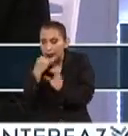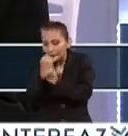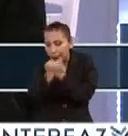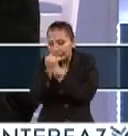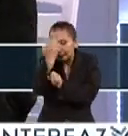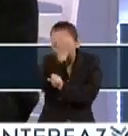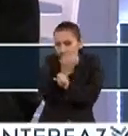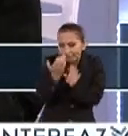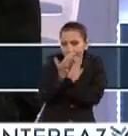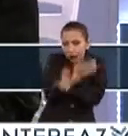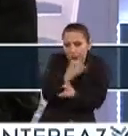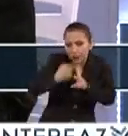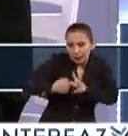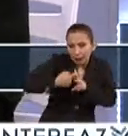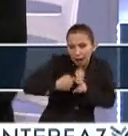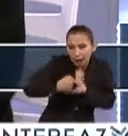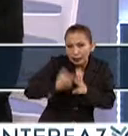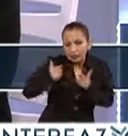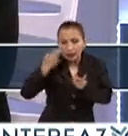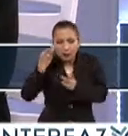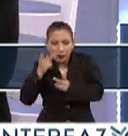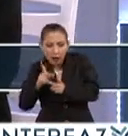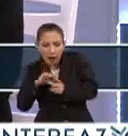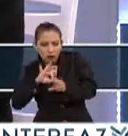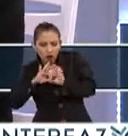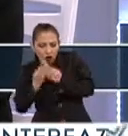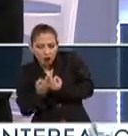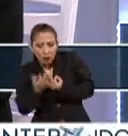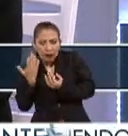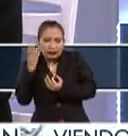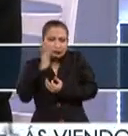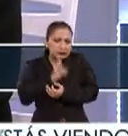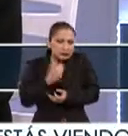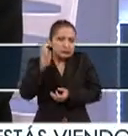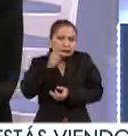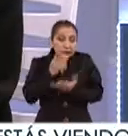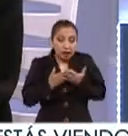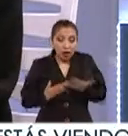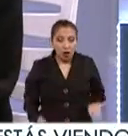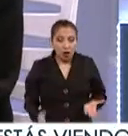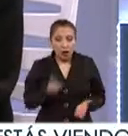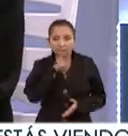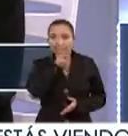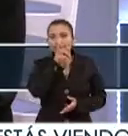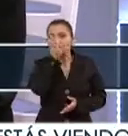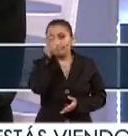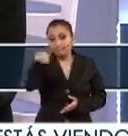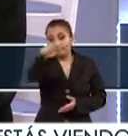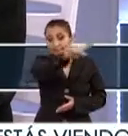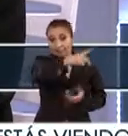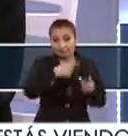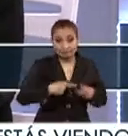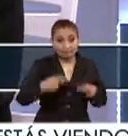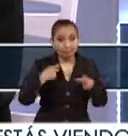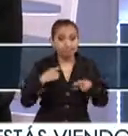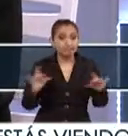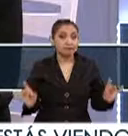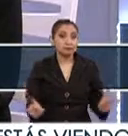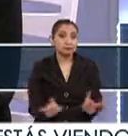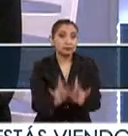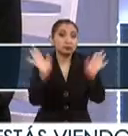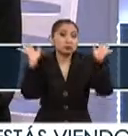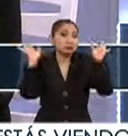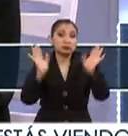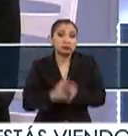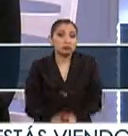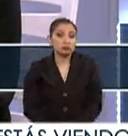estudios probabilísticos y estudios de modelos diferentes y hoy en día podemos responder a la sociedad de que fue una